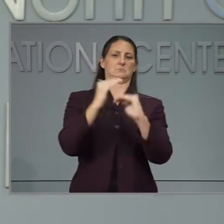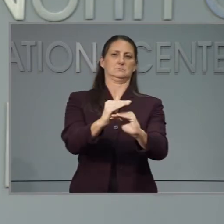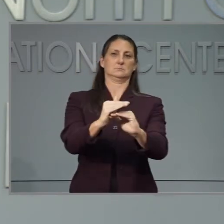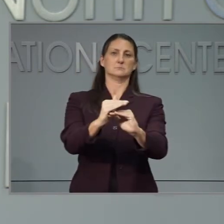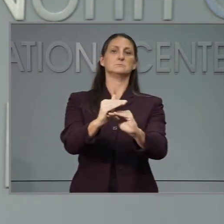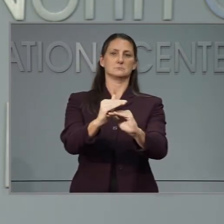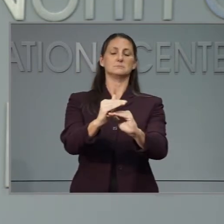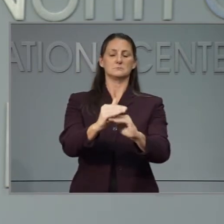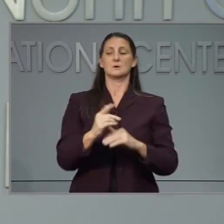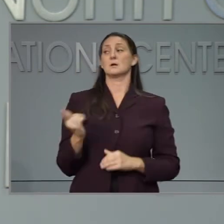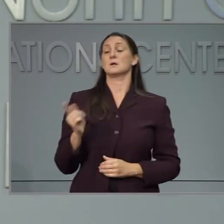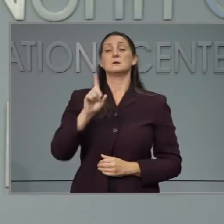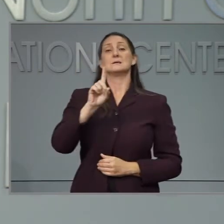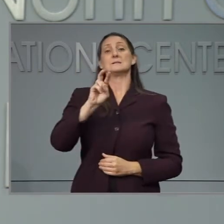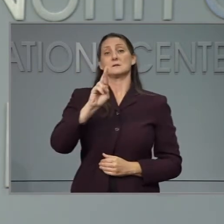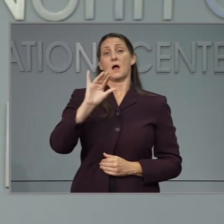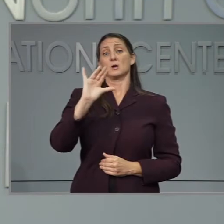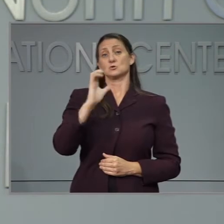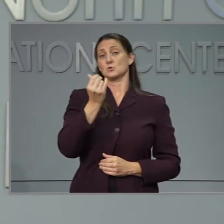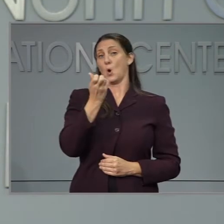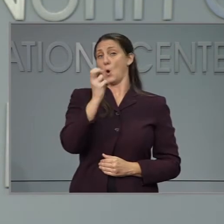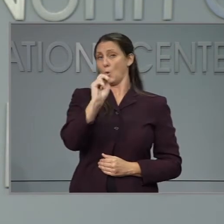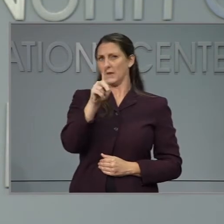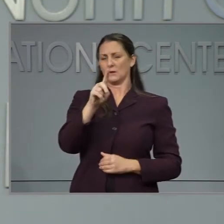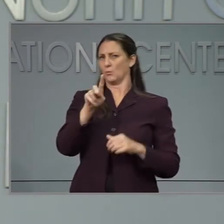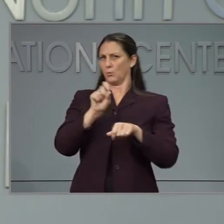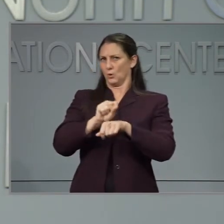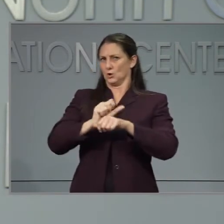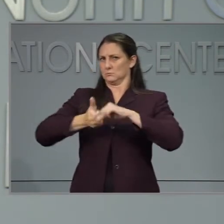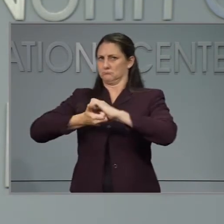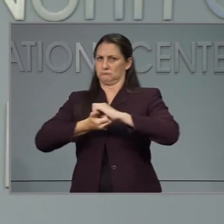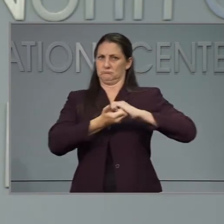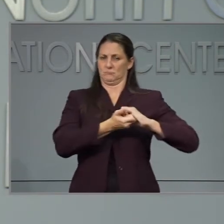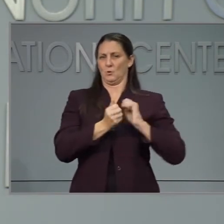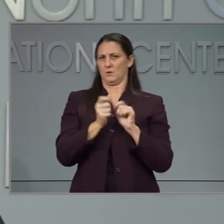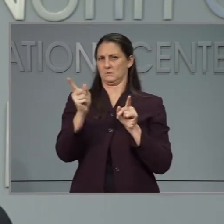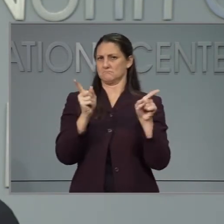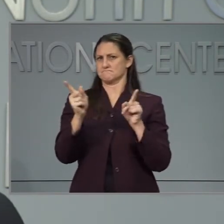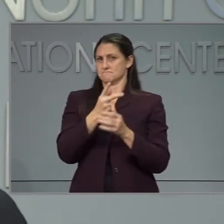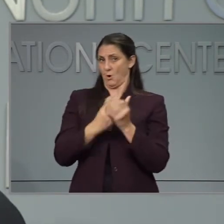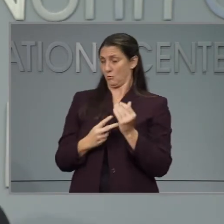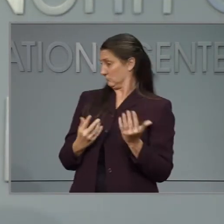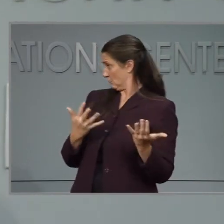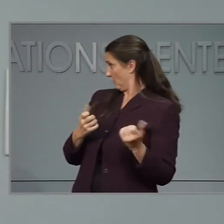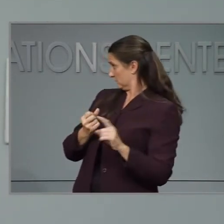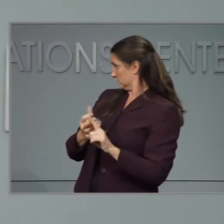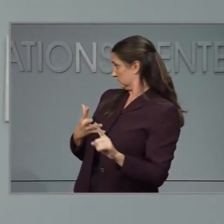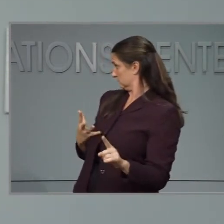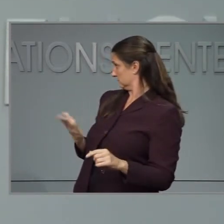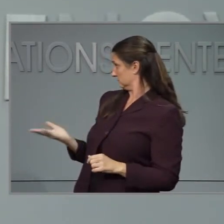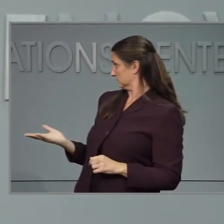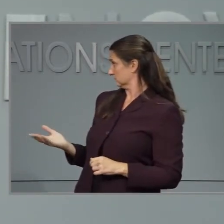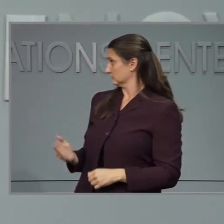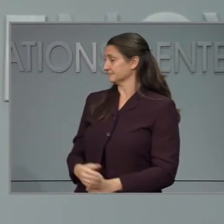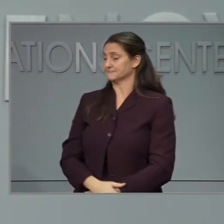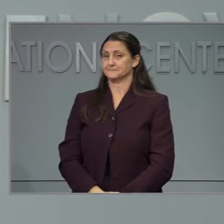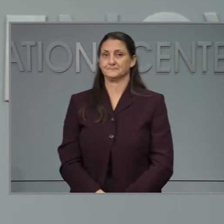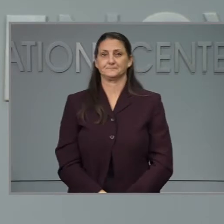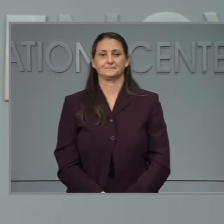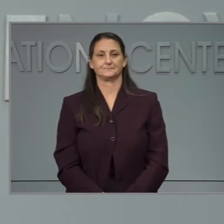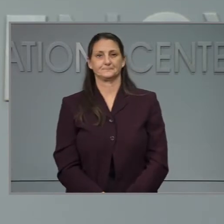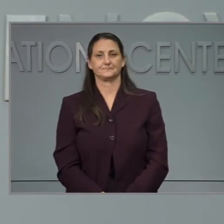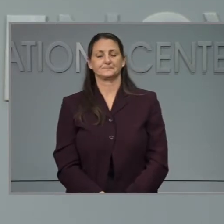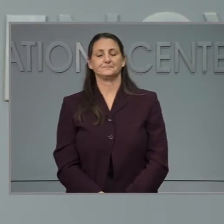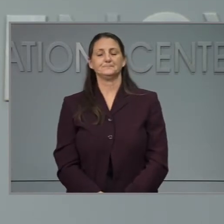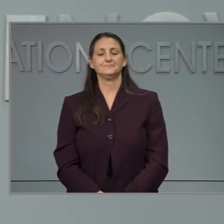ha colaborado con estos segmentos y gusta hablar en más detalle. En respuesta a la doctora